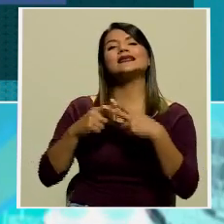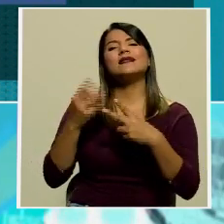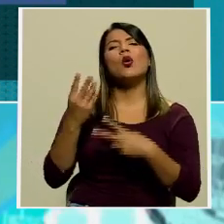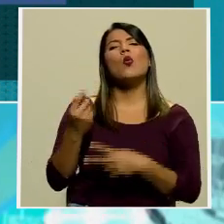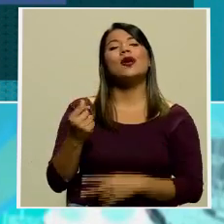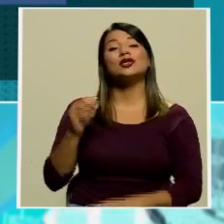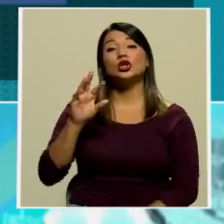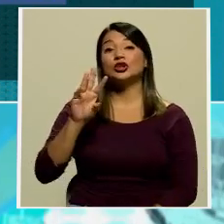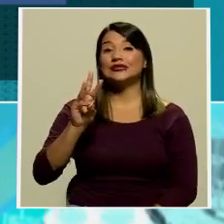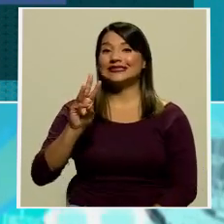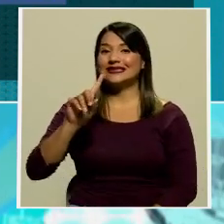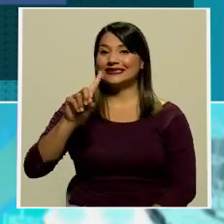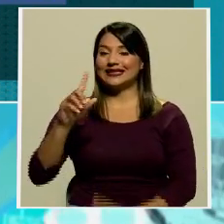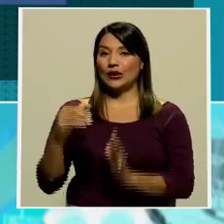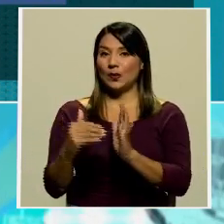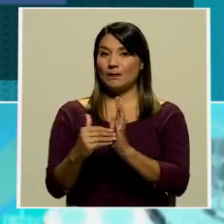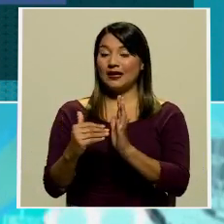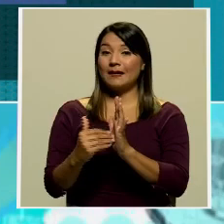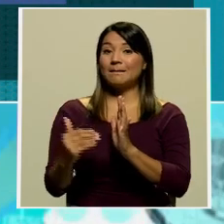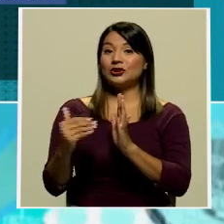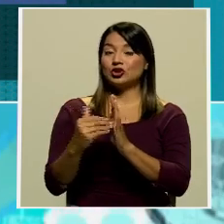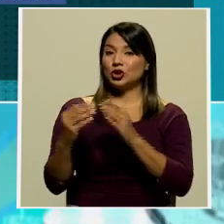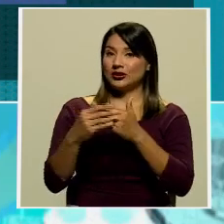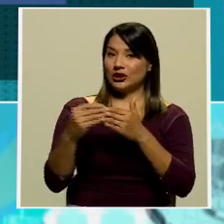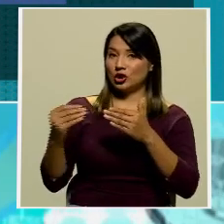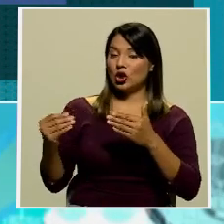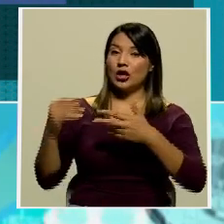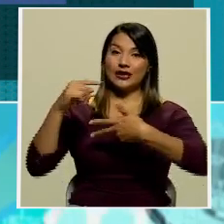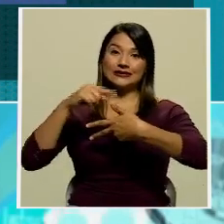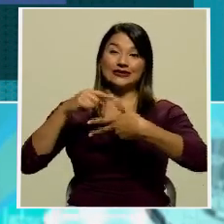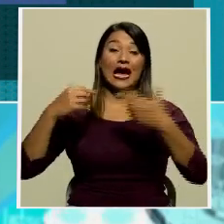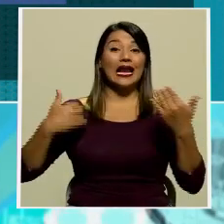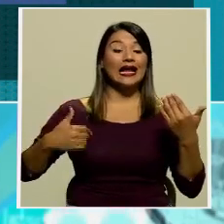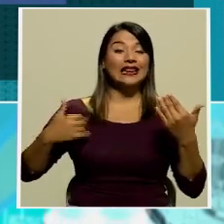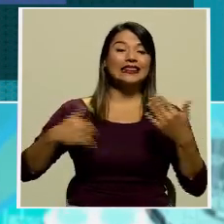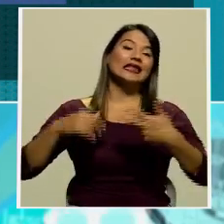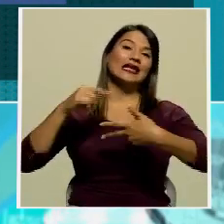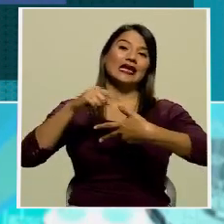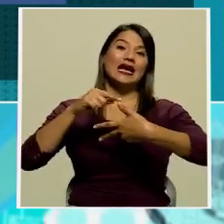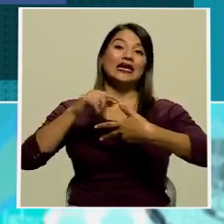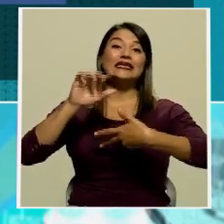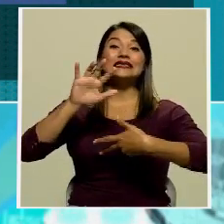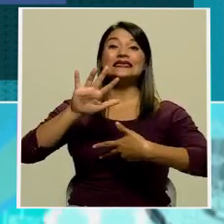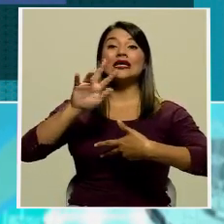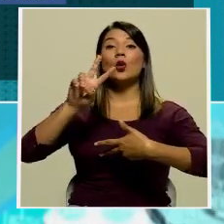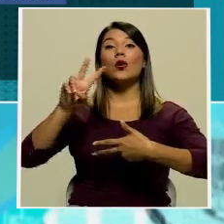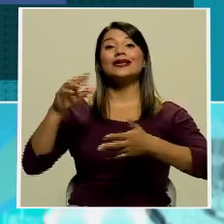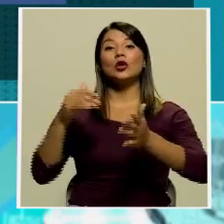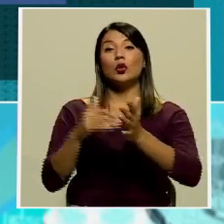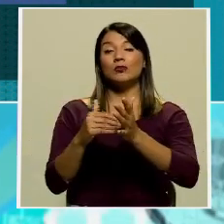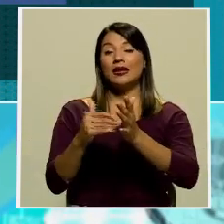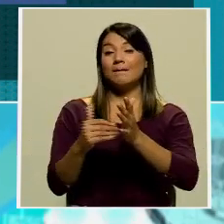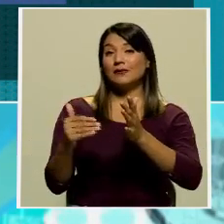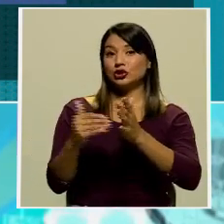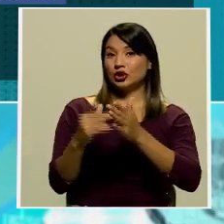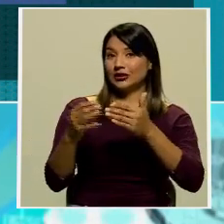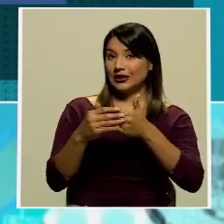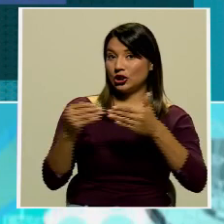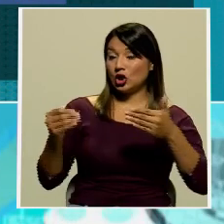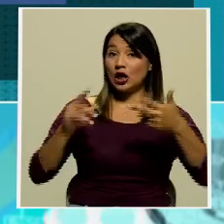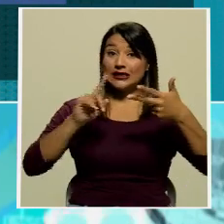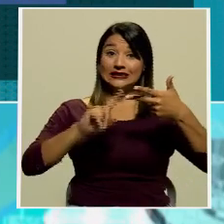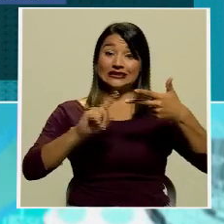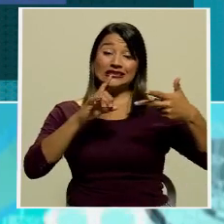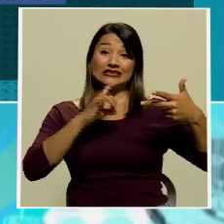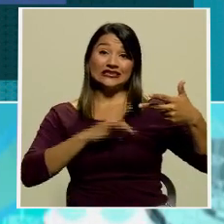61.000 millones de dólares. Argentina con préstamos por 52.000 millones de dólares y